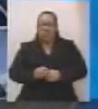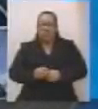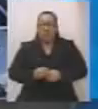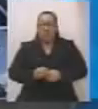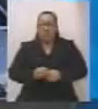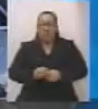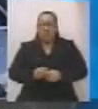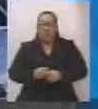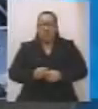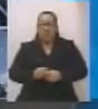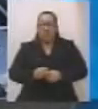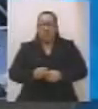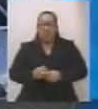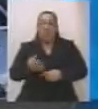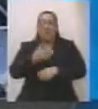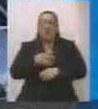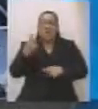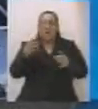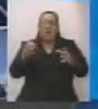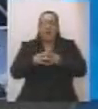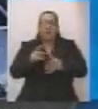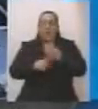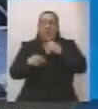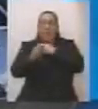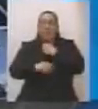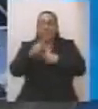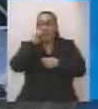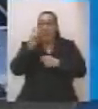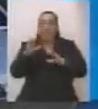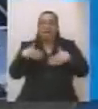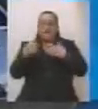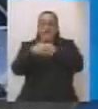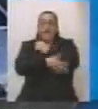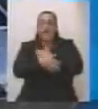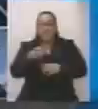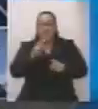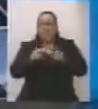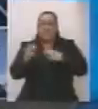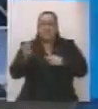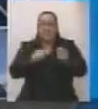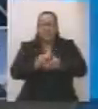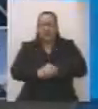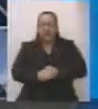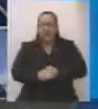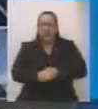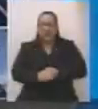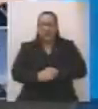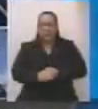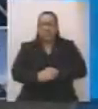Antes de la globalización, es decir, antes de que el país rico y el pobre pudiesen establecer relaciones comerciales entre